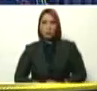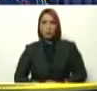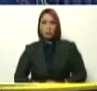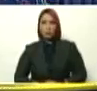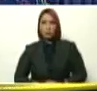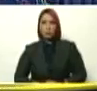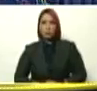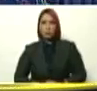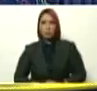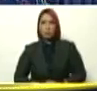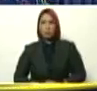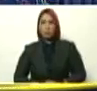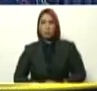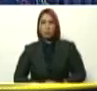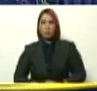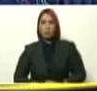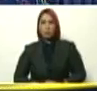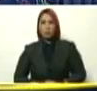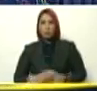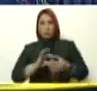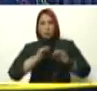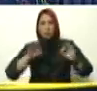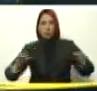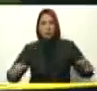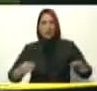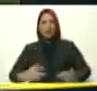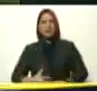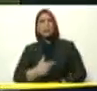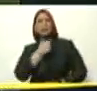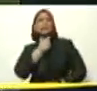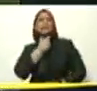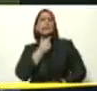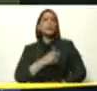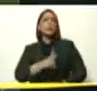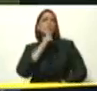de esas cadenas asfixiantes